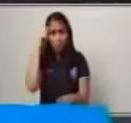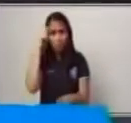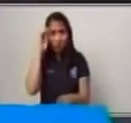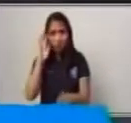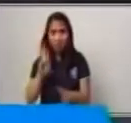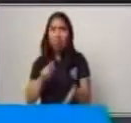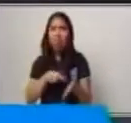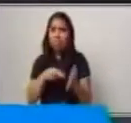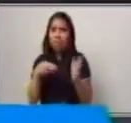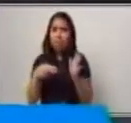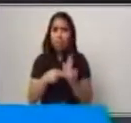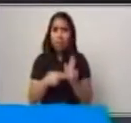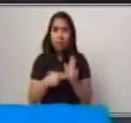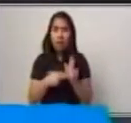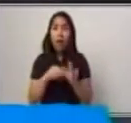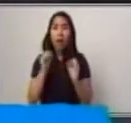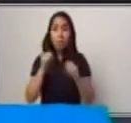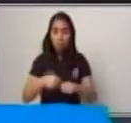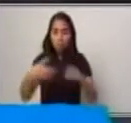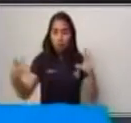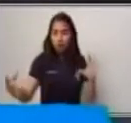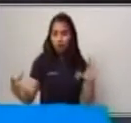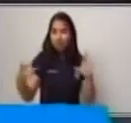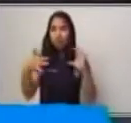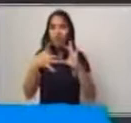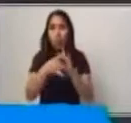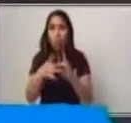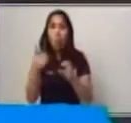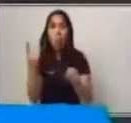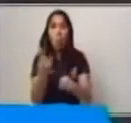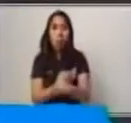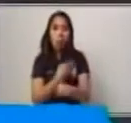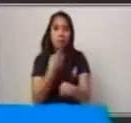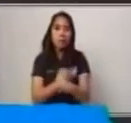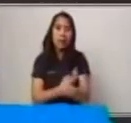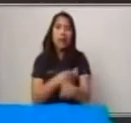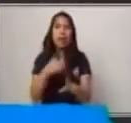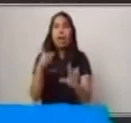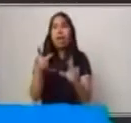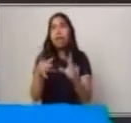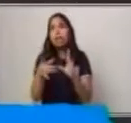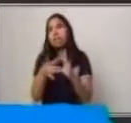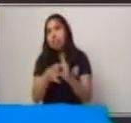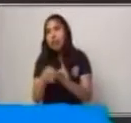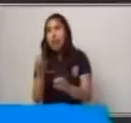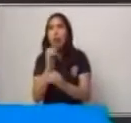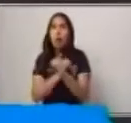acá? Muy bien, de ojos verdes.